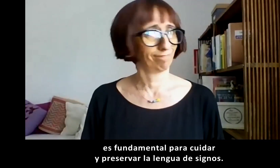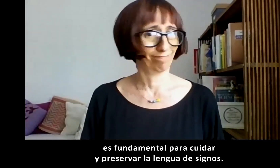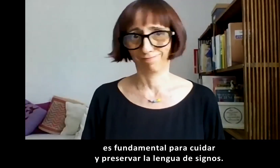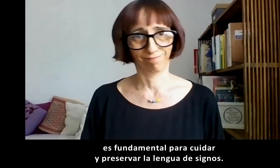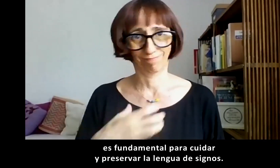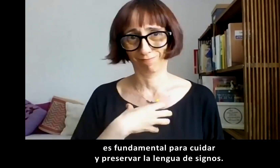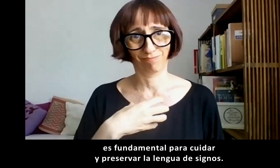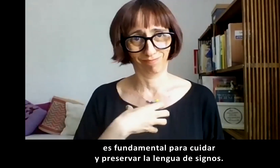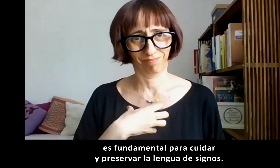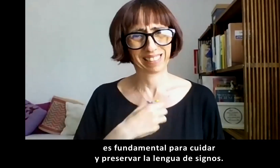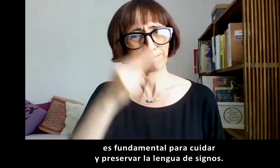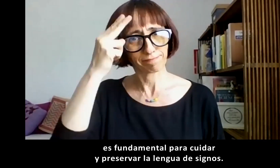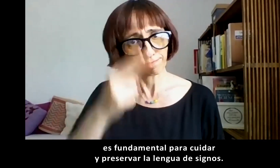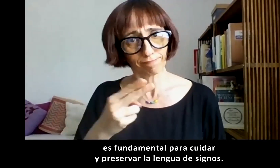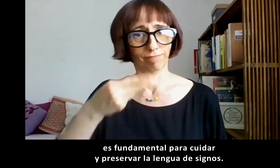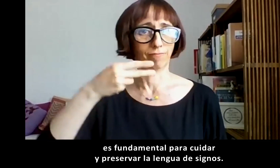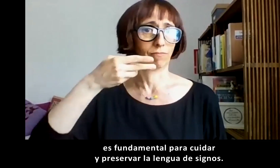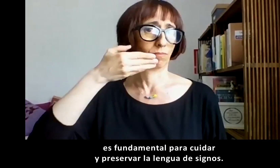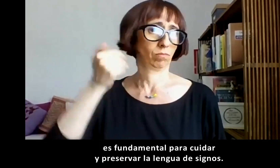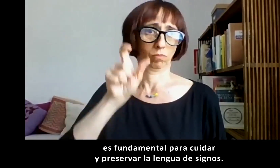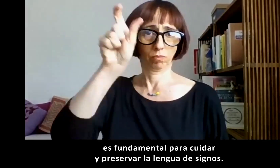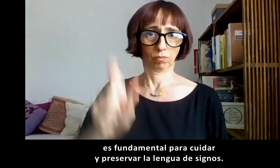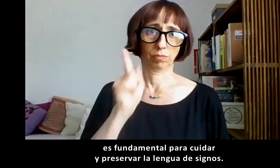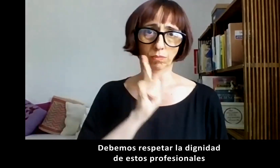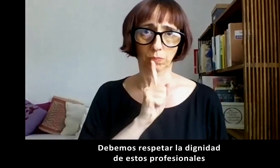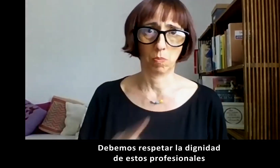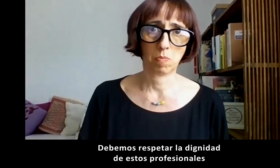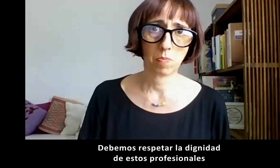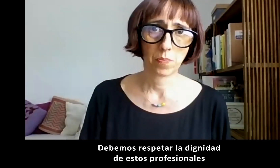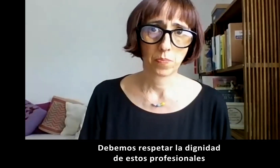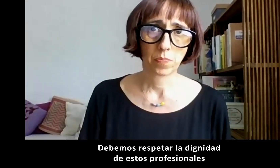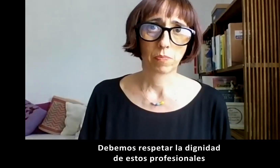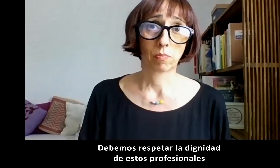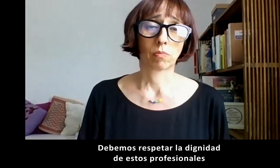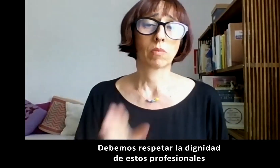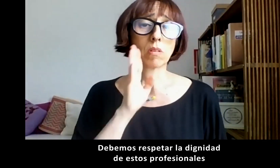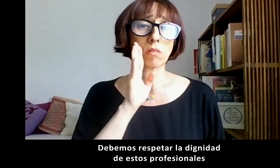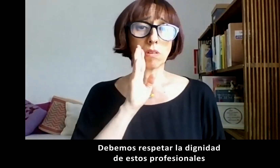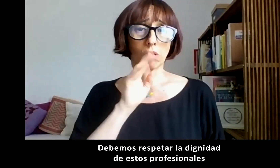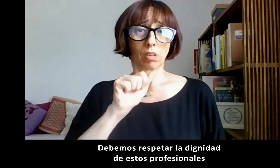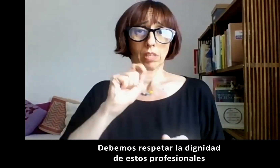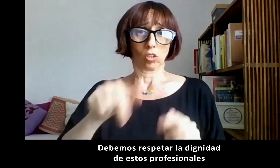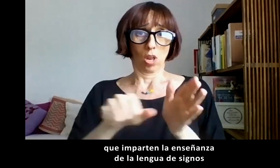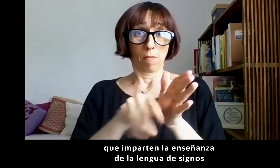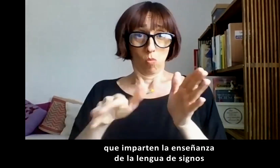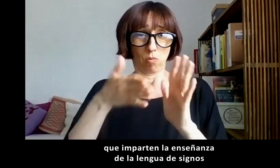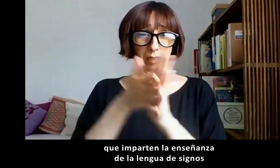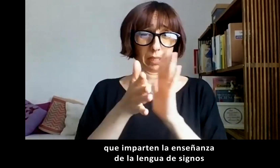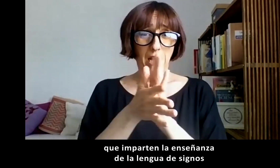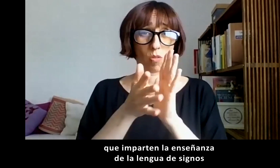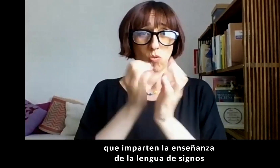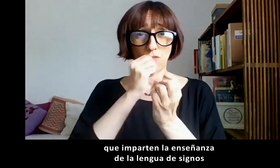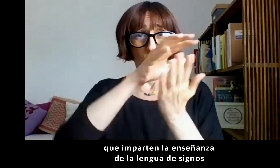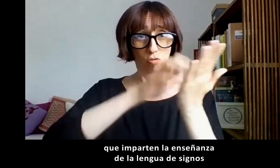cuidar y preservar la lengua de signos. Debemos respetar la dignidad de estos profesionales que imparten la enseñanza